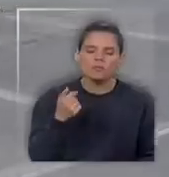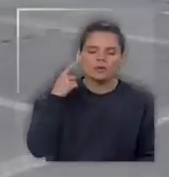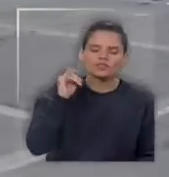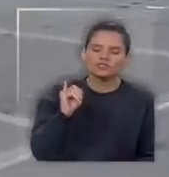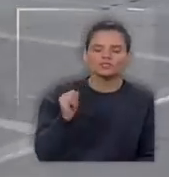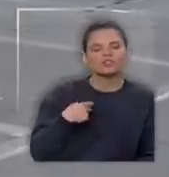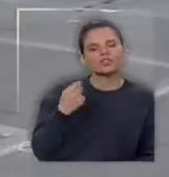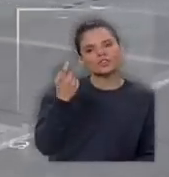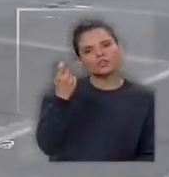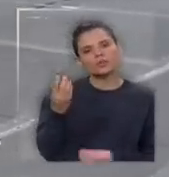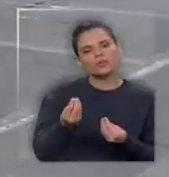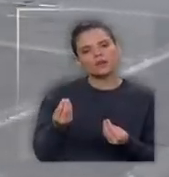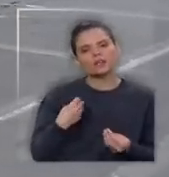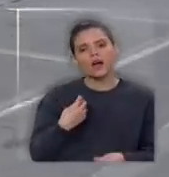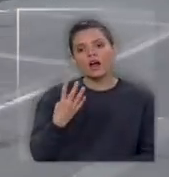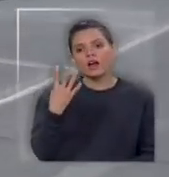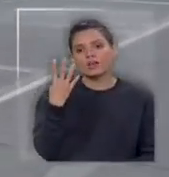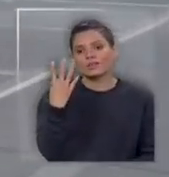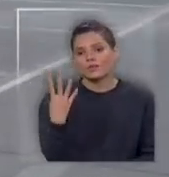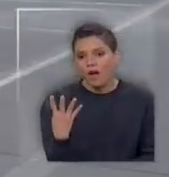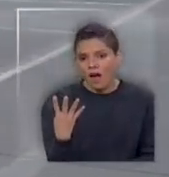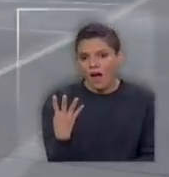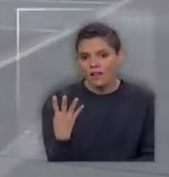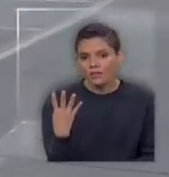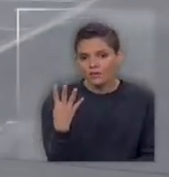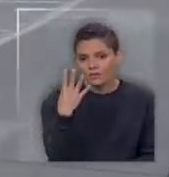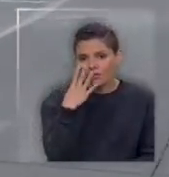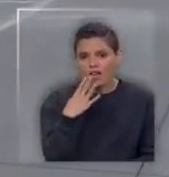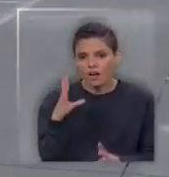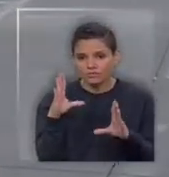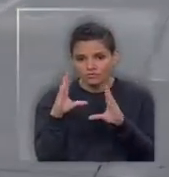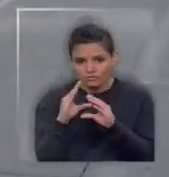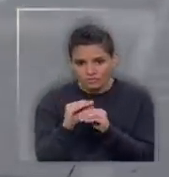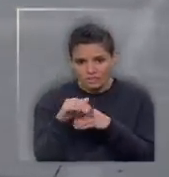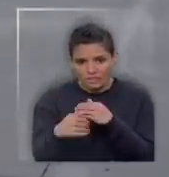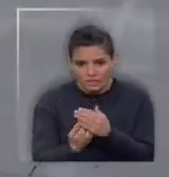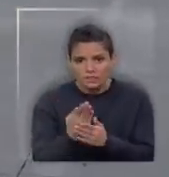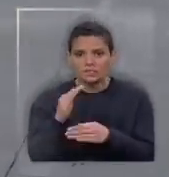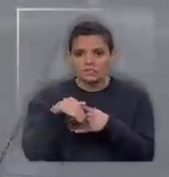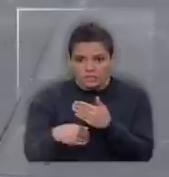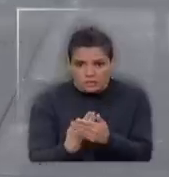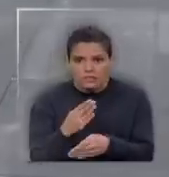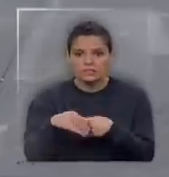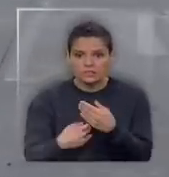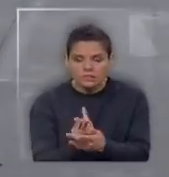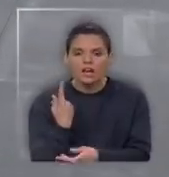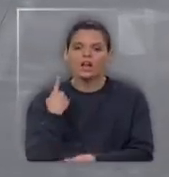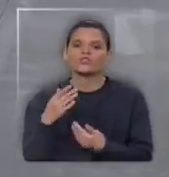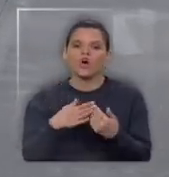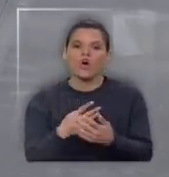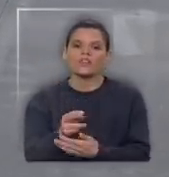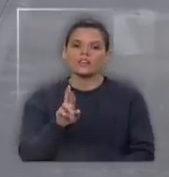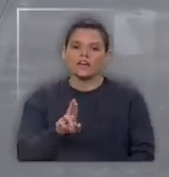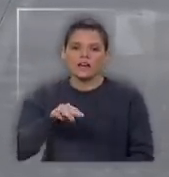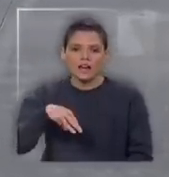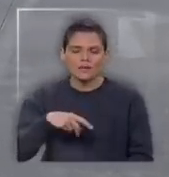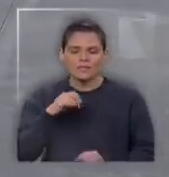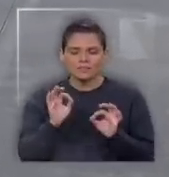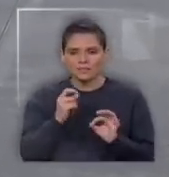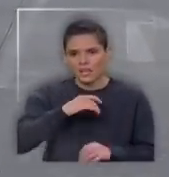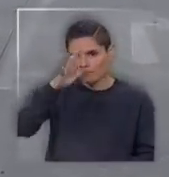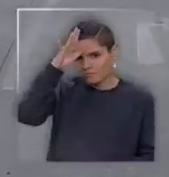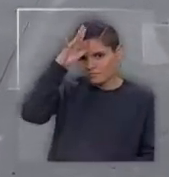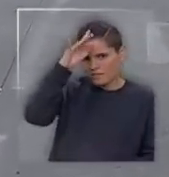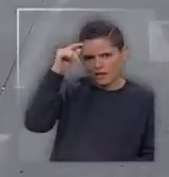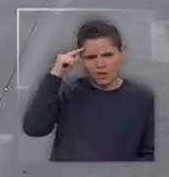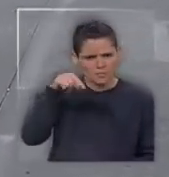son 4 noches, específicamente en la región metropolitana, donde justamente y en Puente Alto lo hemos estado llevando durante todos estos días. 35 minutos para el toque.